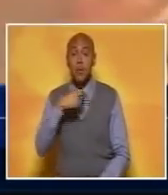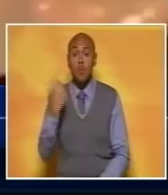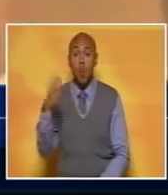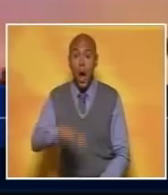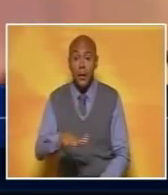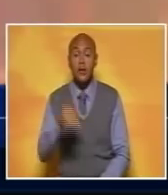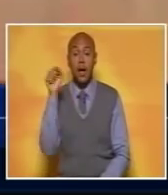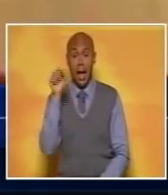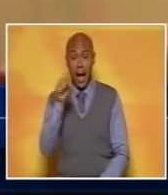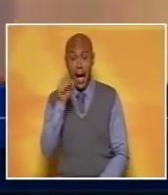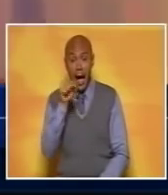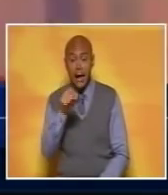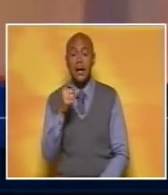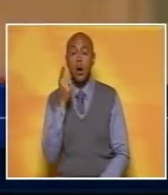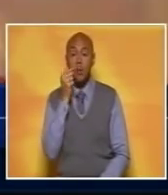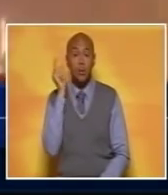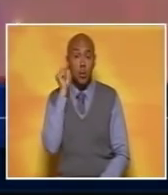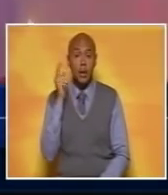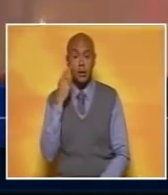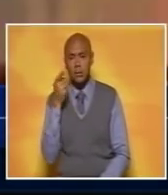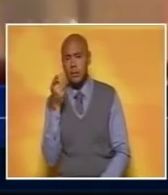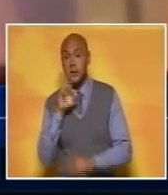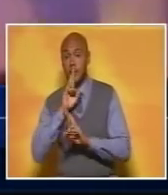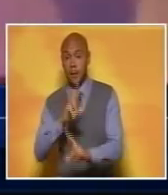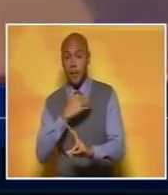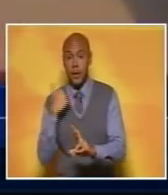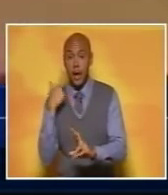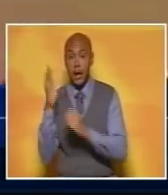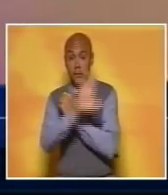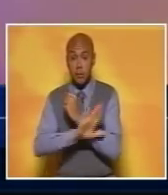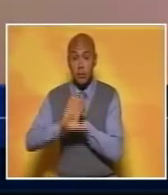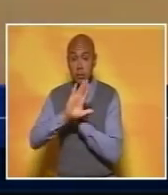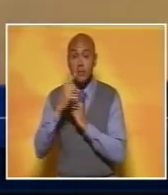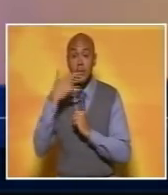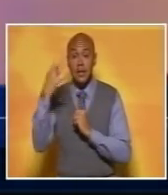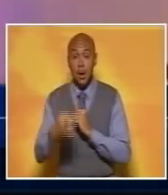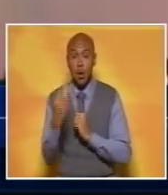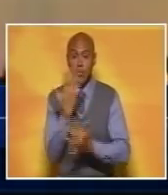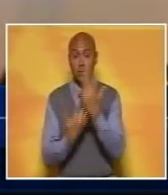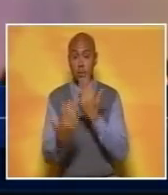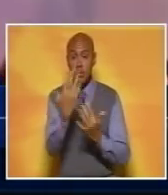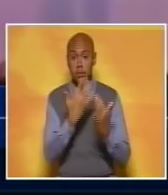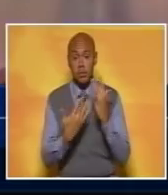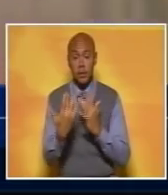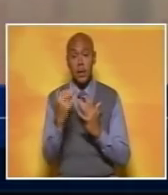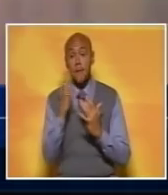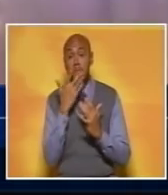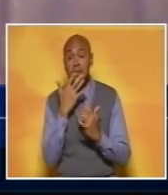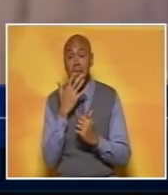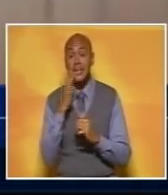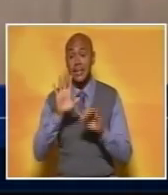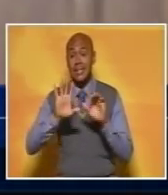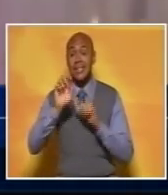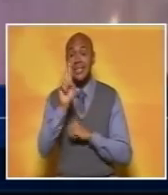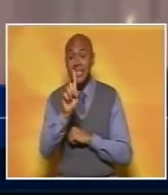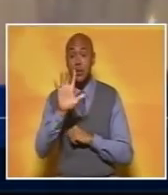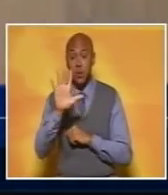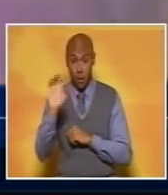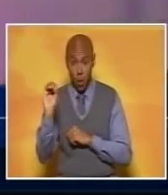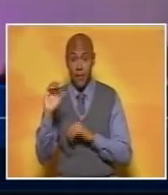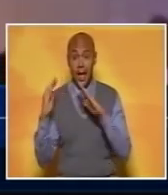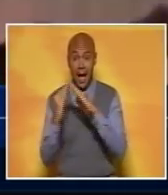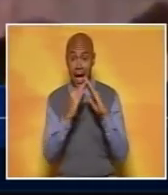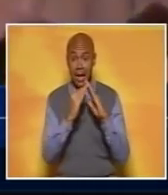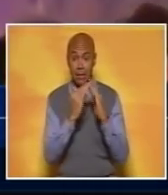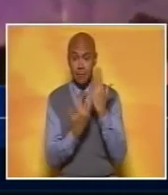mortales. Autoridades aseguran que la medida busca garantizar la seguridad de la población ante las llamas que ya han calcinado más de 150 viviendas y que